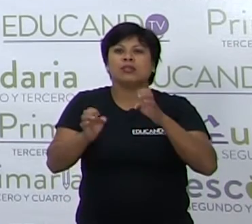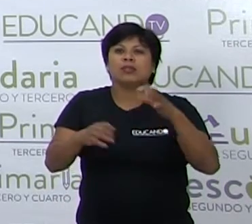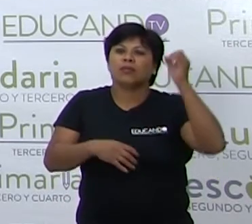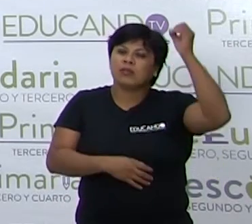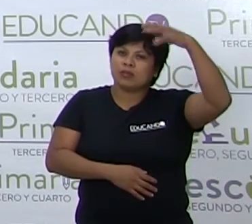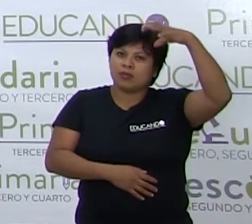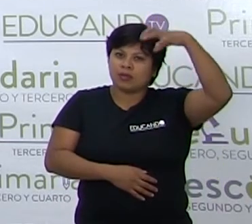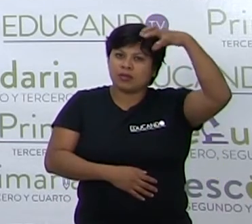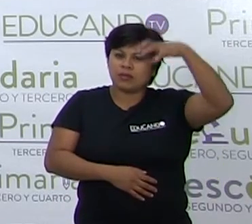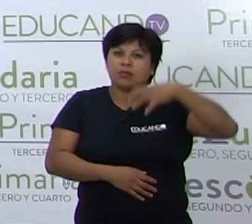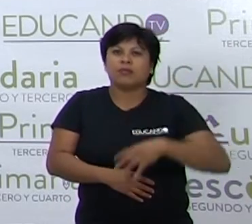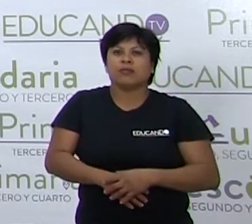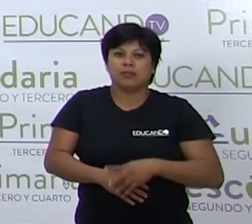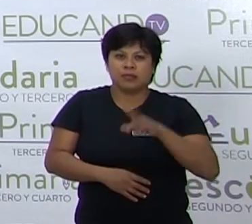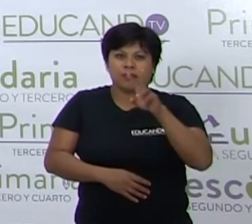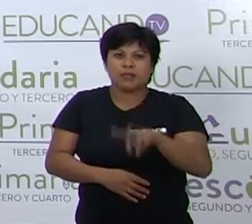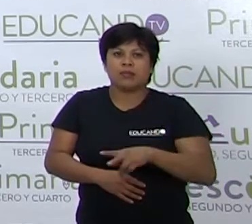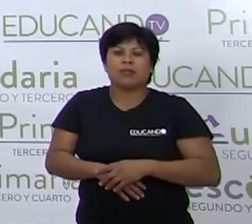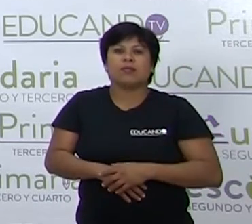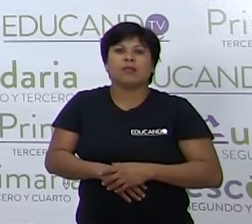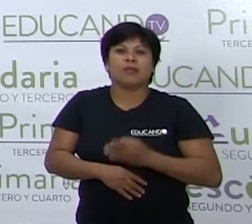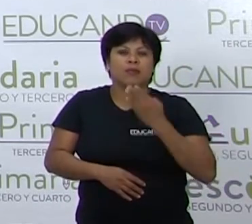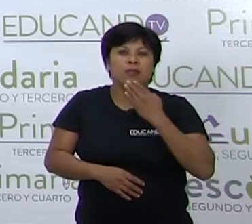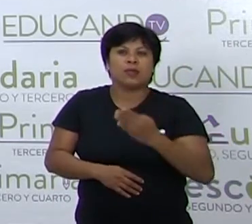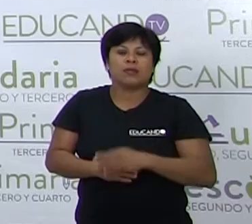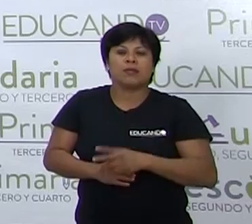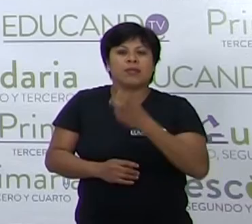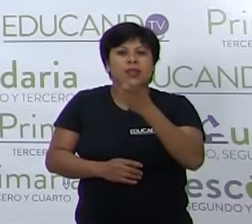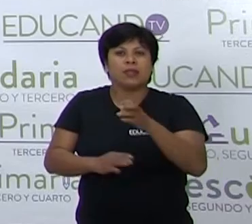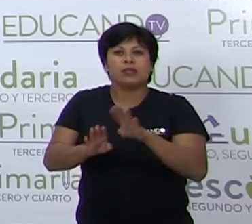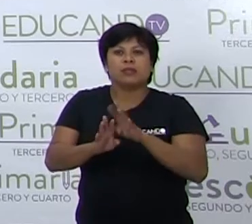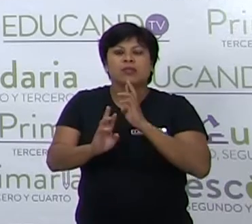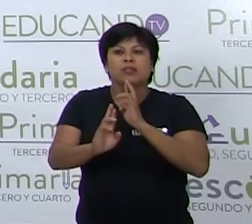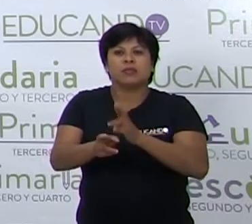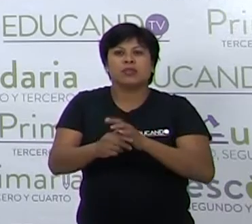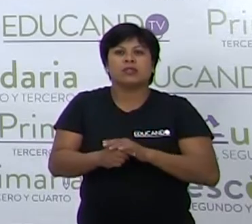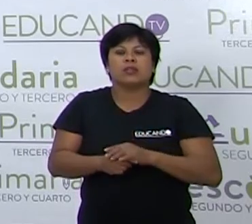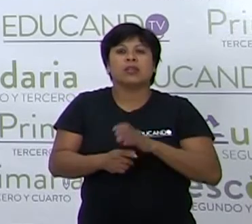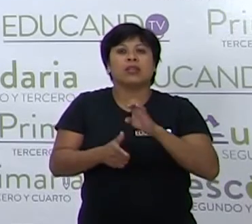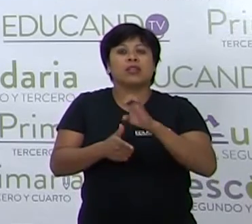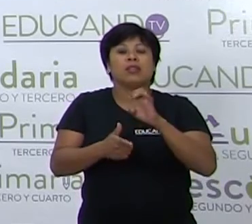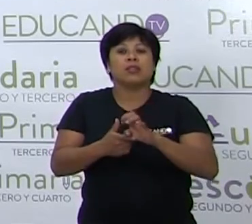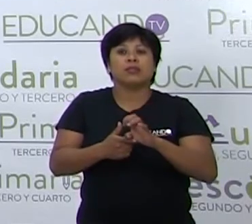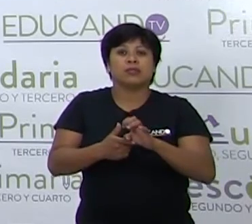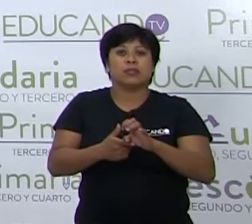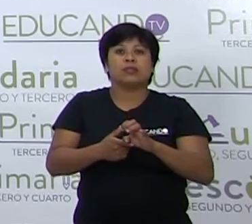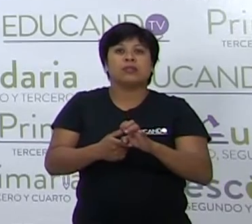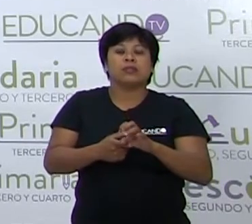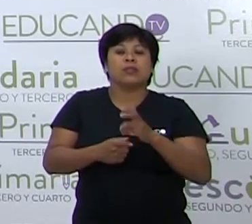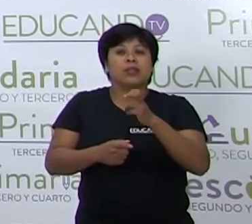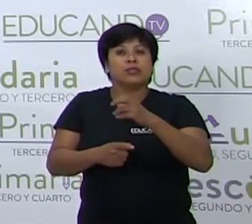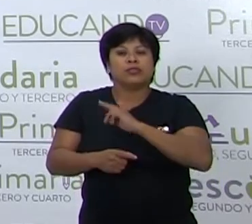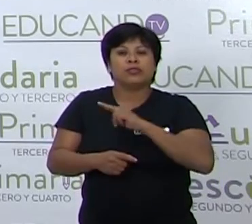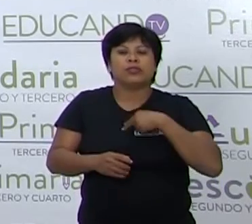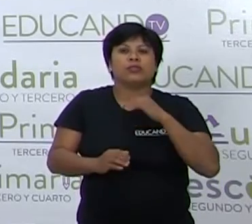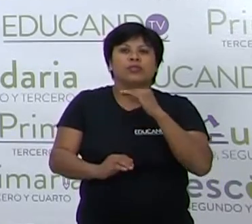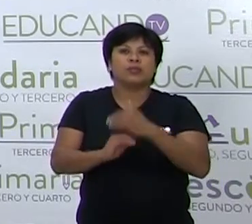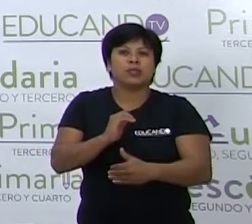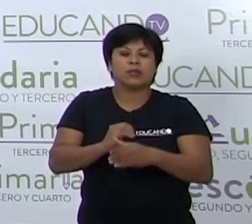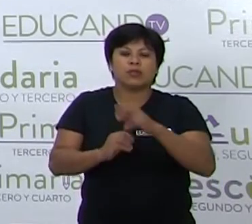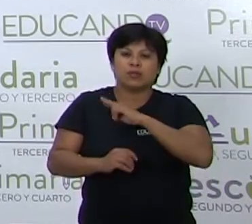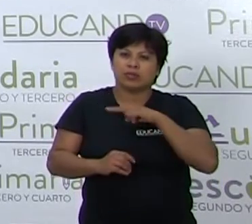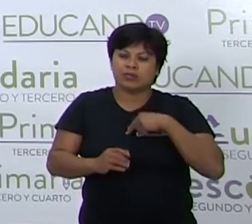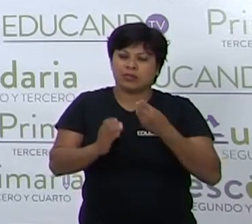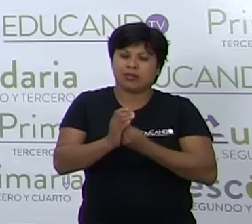lloviendo, ¿verdad? Pues bien, esa es la respuesta. Entonces, con eso hemos terminado nuestra